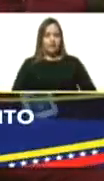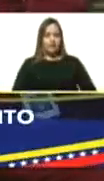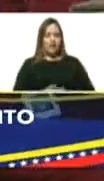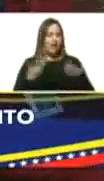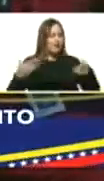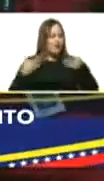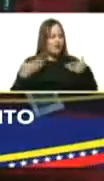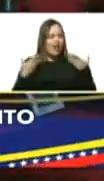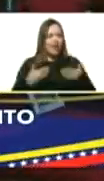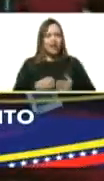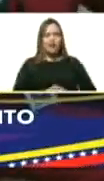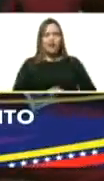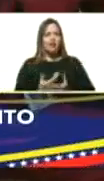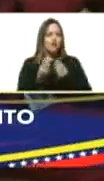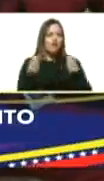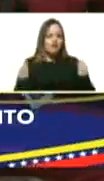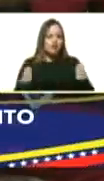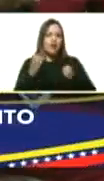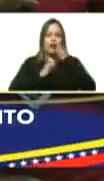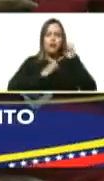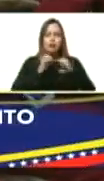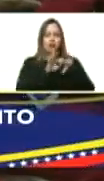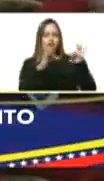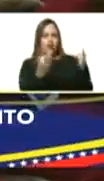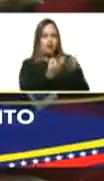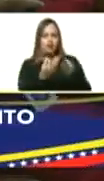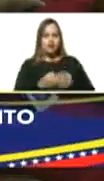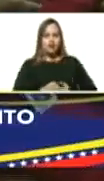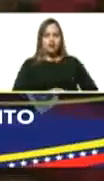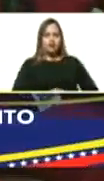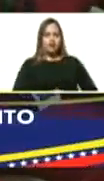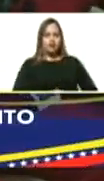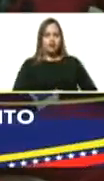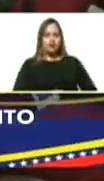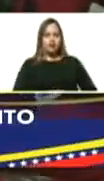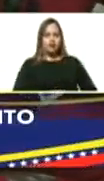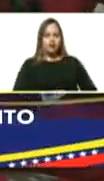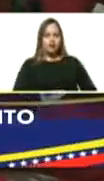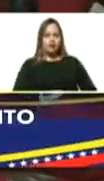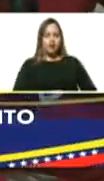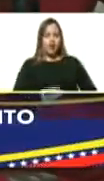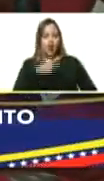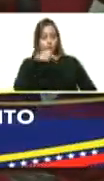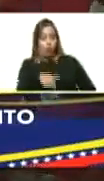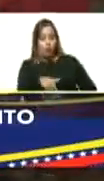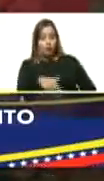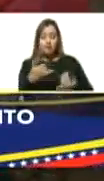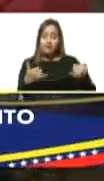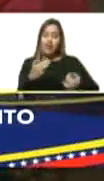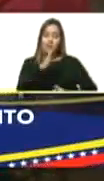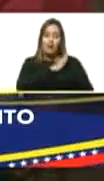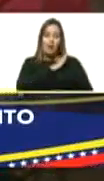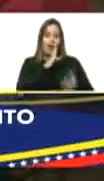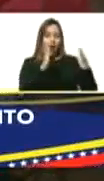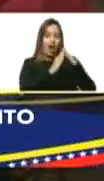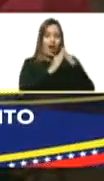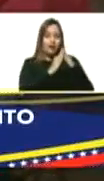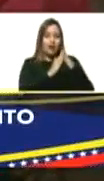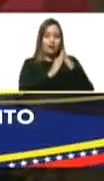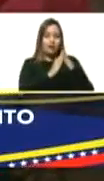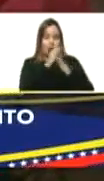de alegría y de mucho entusiasmo para nuestra familia, que a partir de hoy empieza a tener un techo propio, un hogar digno para